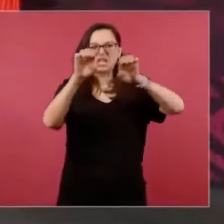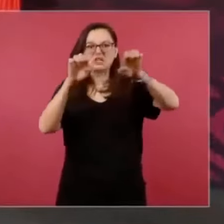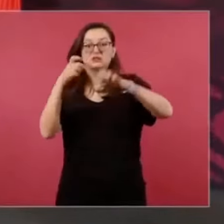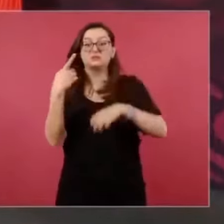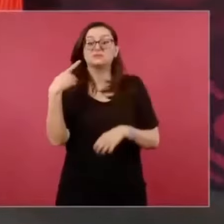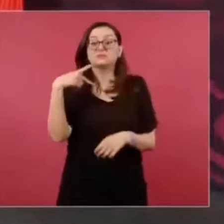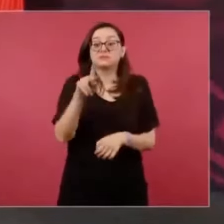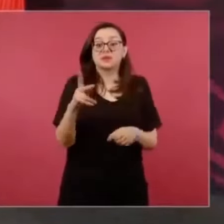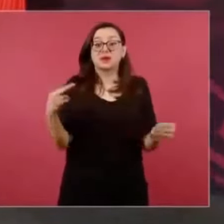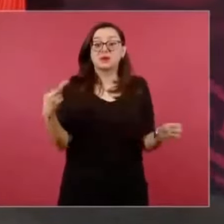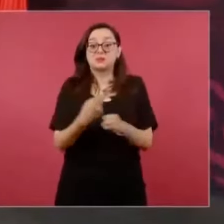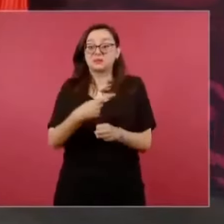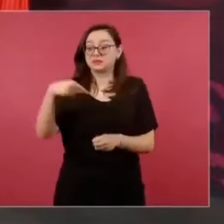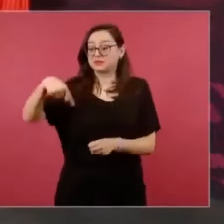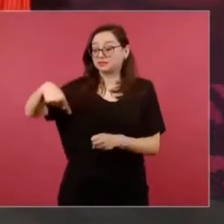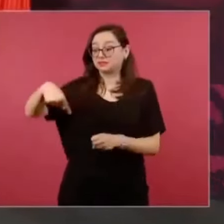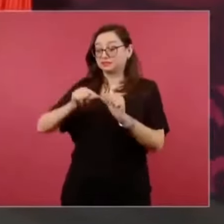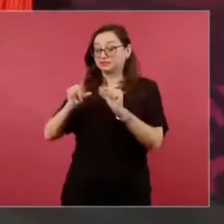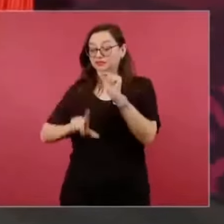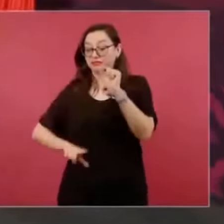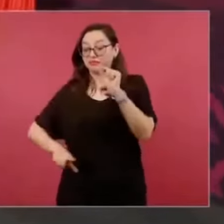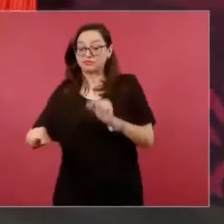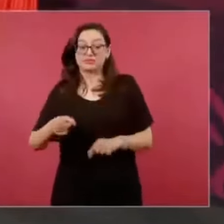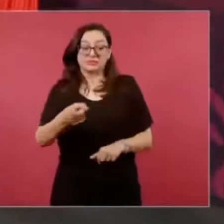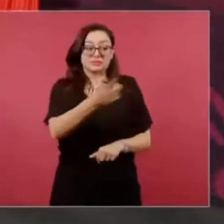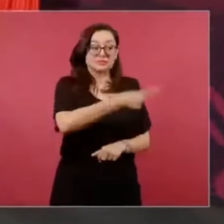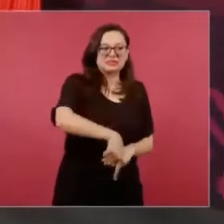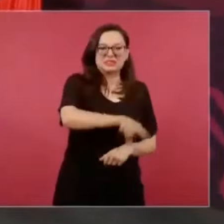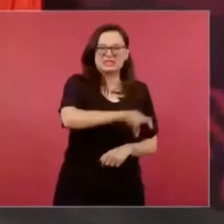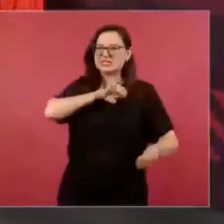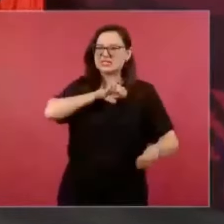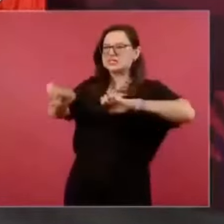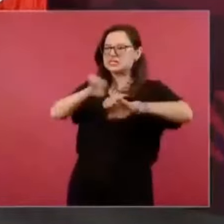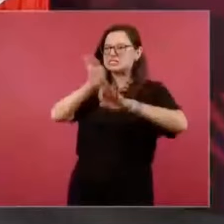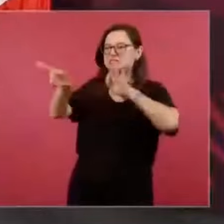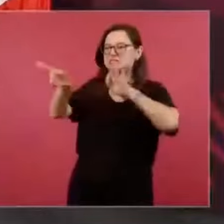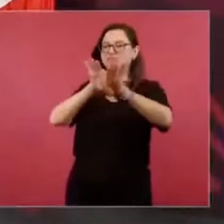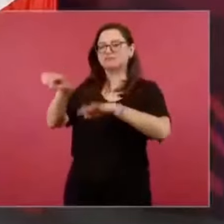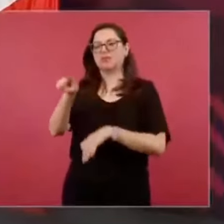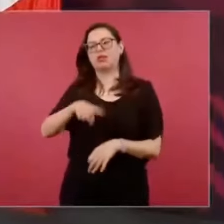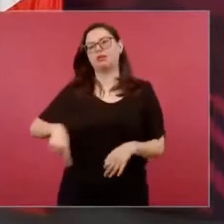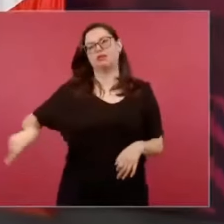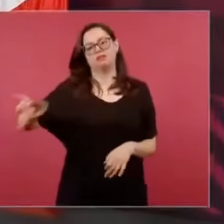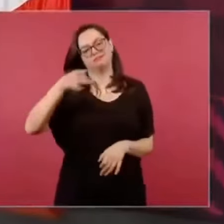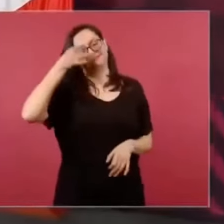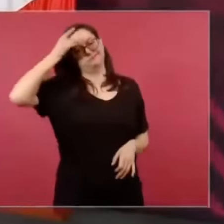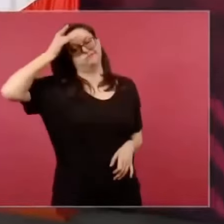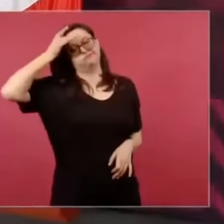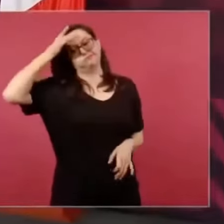Porque, con todo respeto, el pueblo de México es mucha pieza.